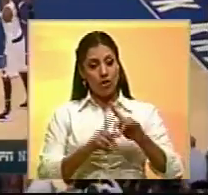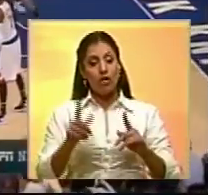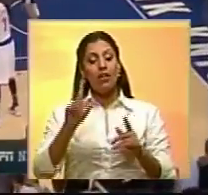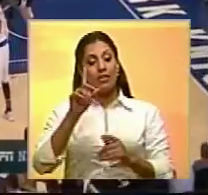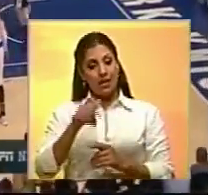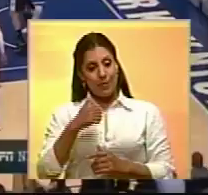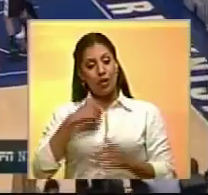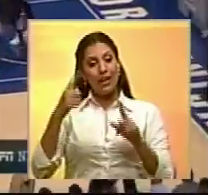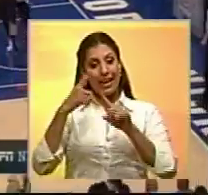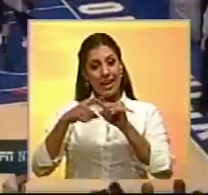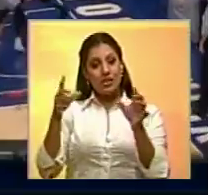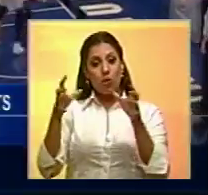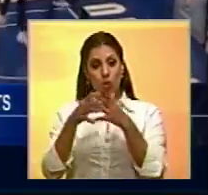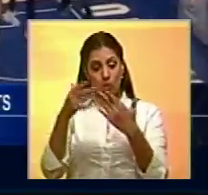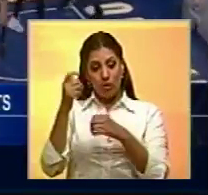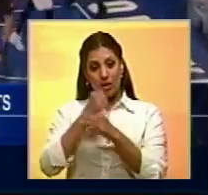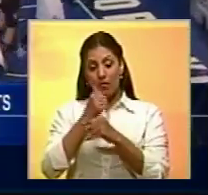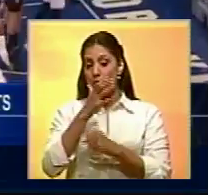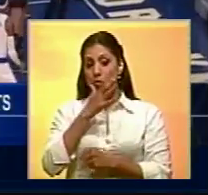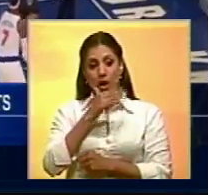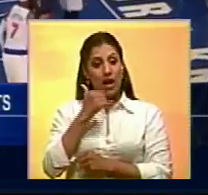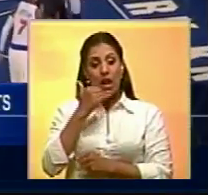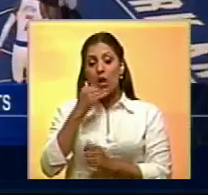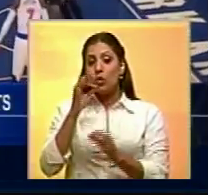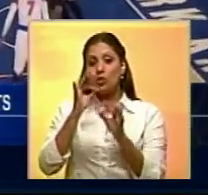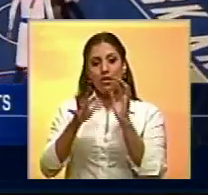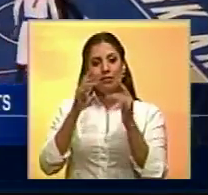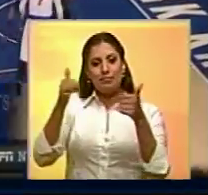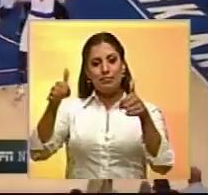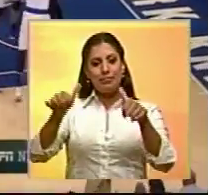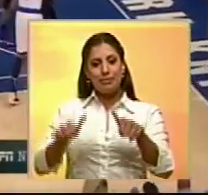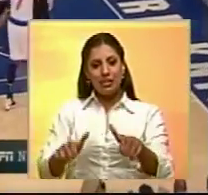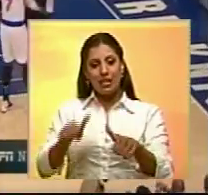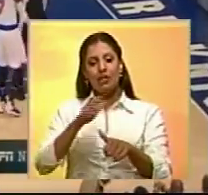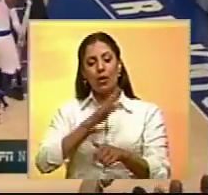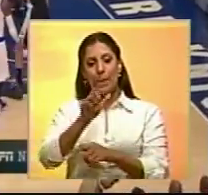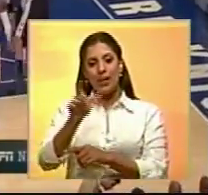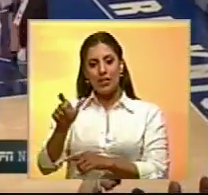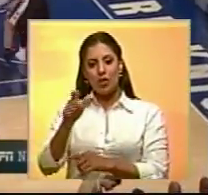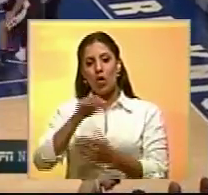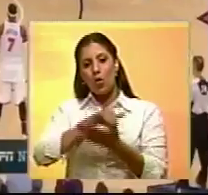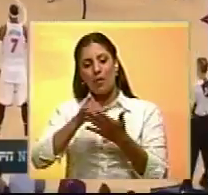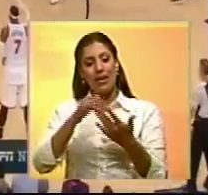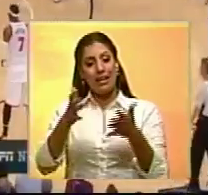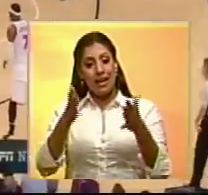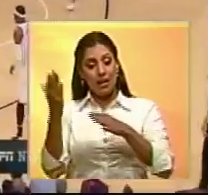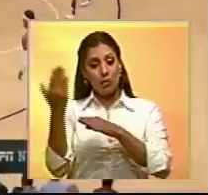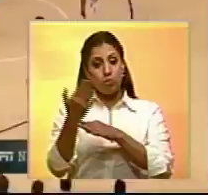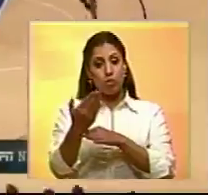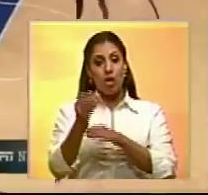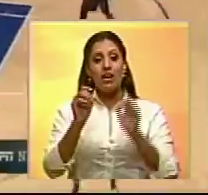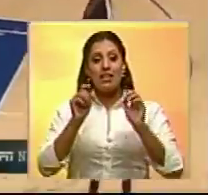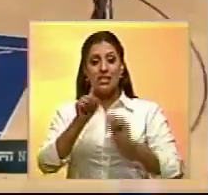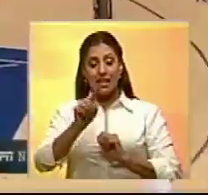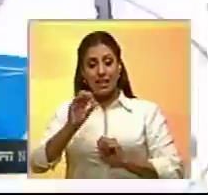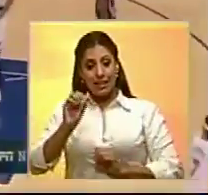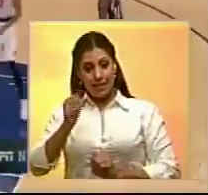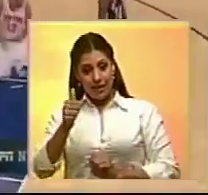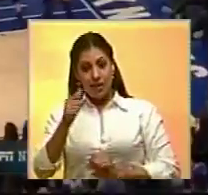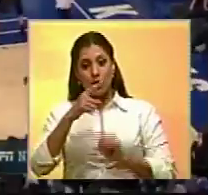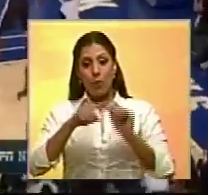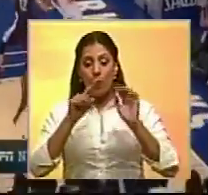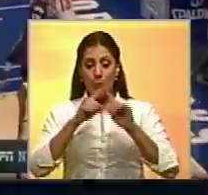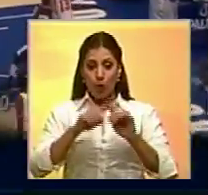Precisamente su ex equipo, los Nets de Brooklyn, no contaron con la mejor suerte tras caer ante sus vecinos, los Knicks de Nueva York, con marcador de